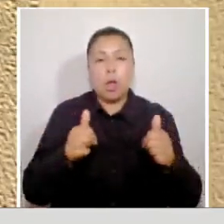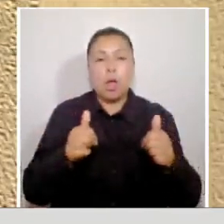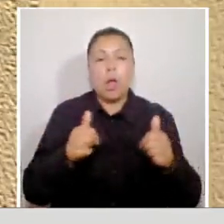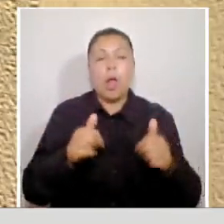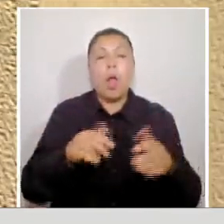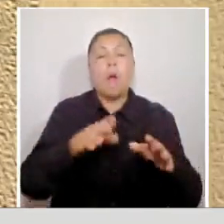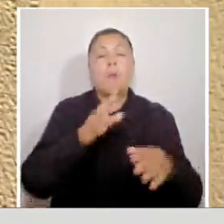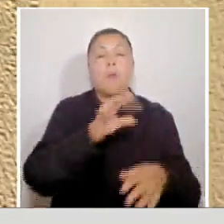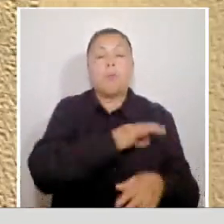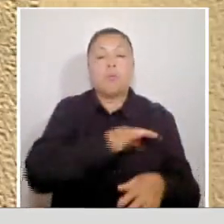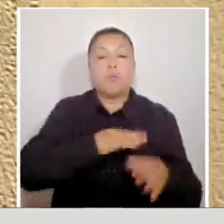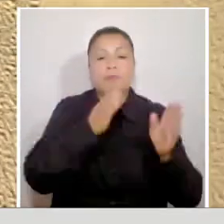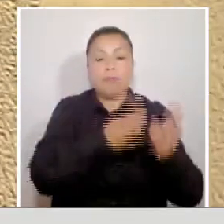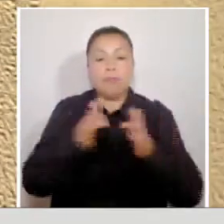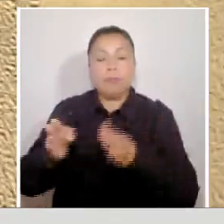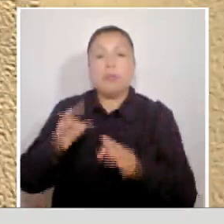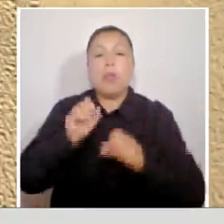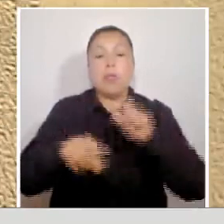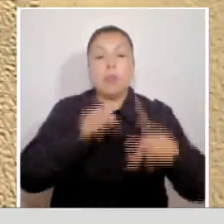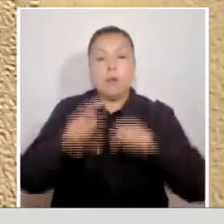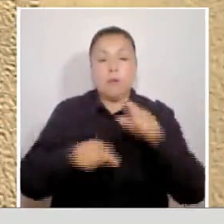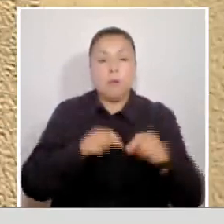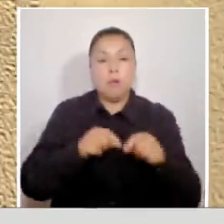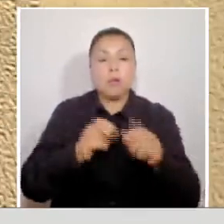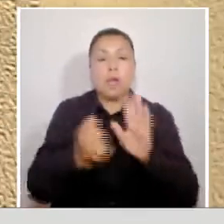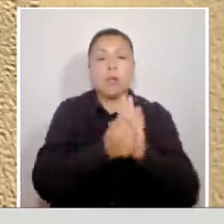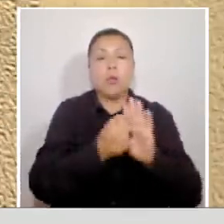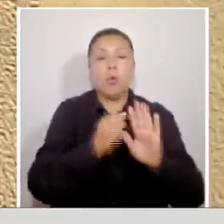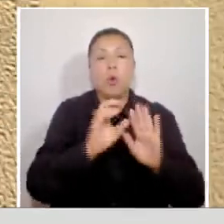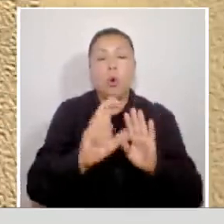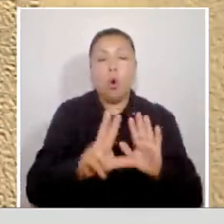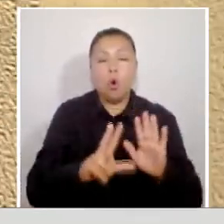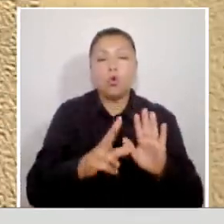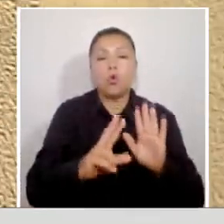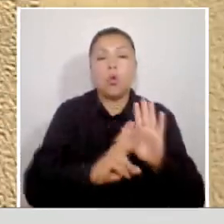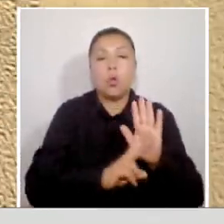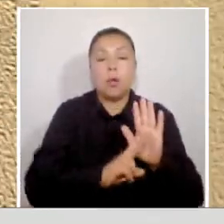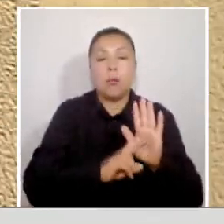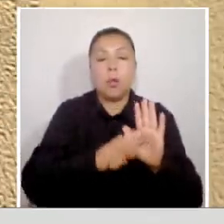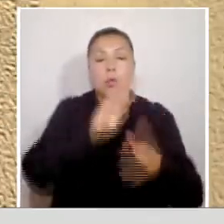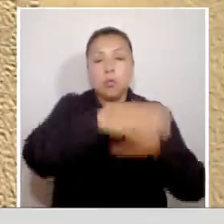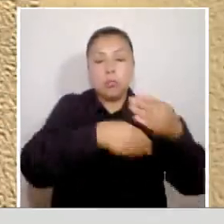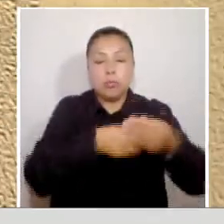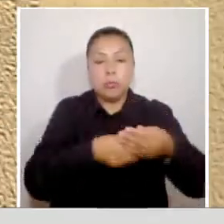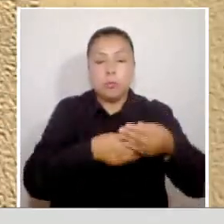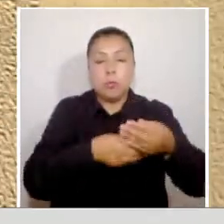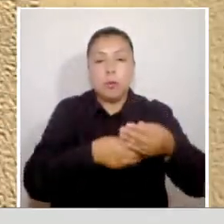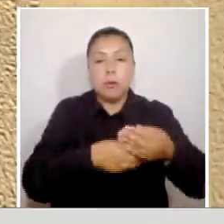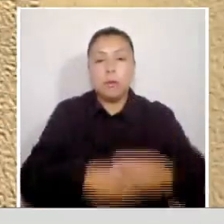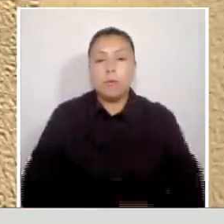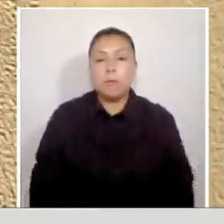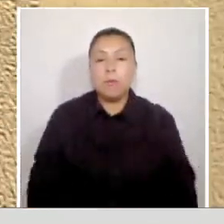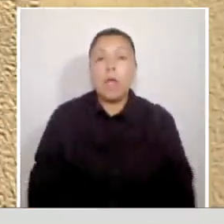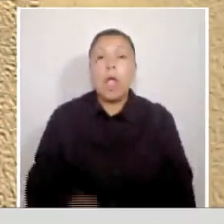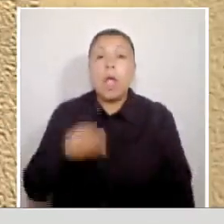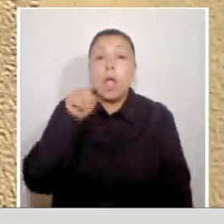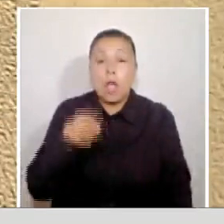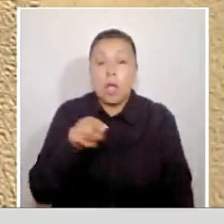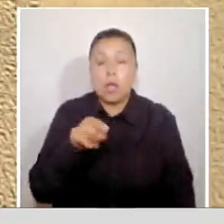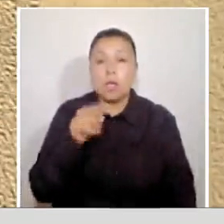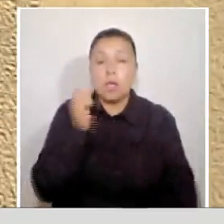el orden del Ministerio de defensa segú consta en artículo 8 letra c del reglamento complementario estas esta tarea